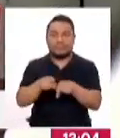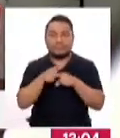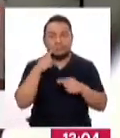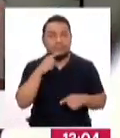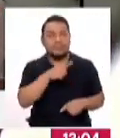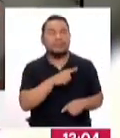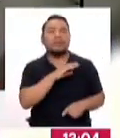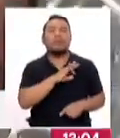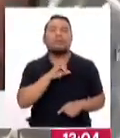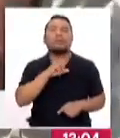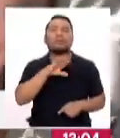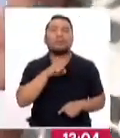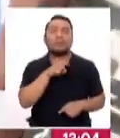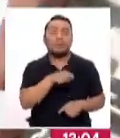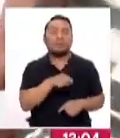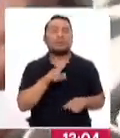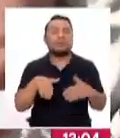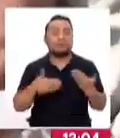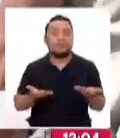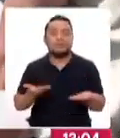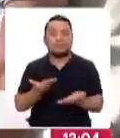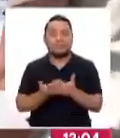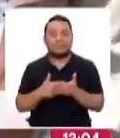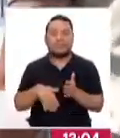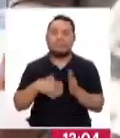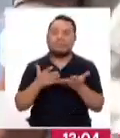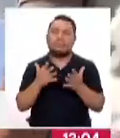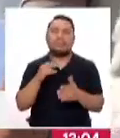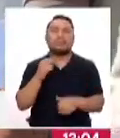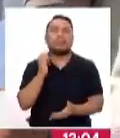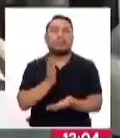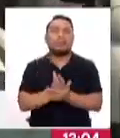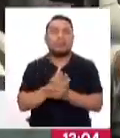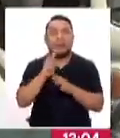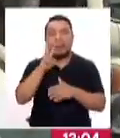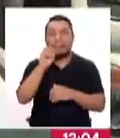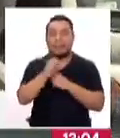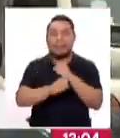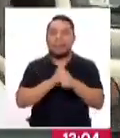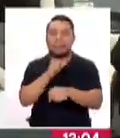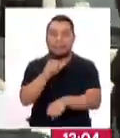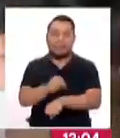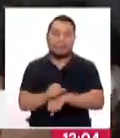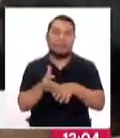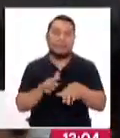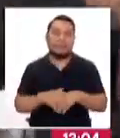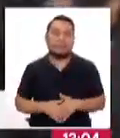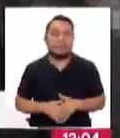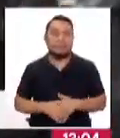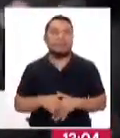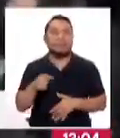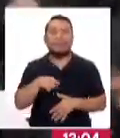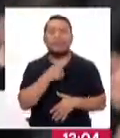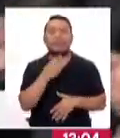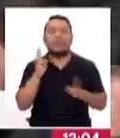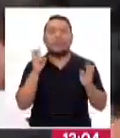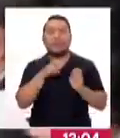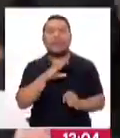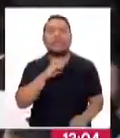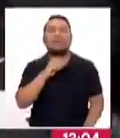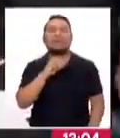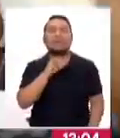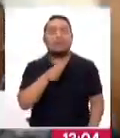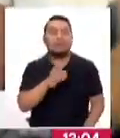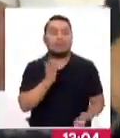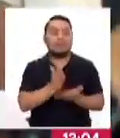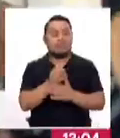fiscal José Domingo Pérez ha previsto una pena superior a los 20 años de prisión efectiva por ecoteva también hay otra